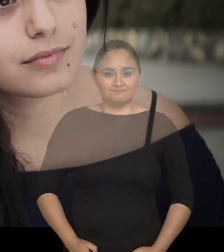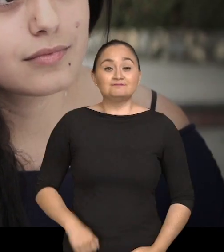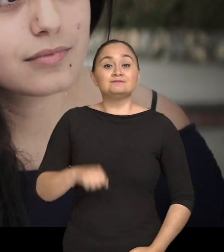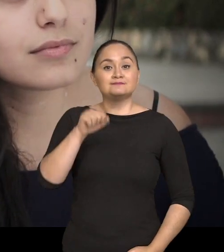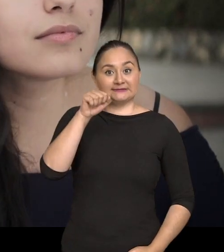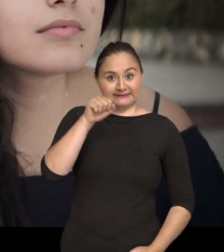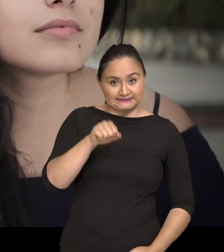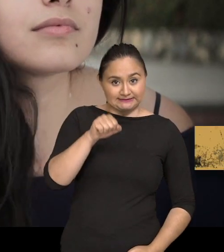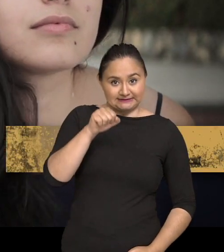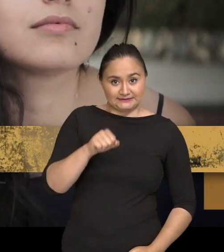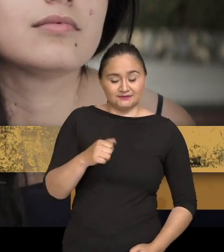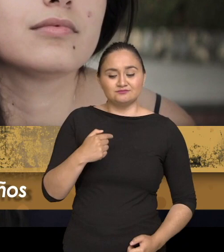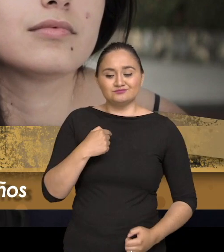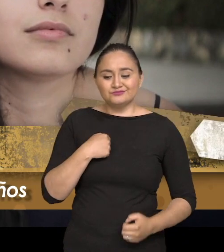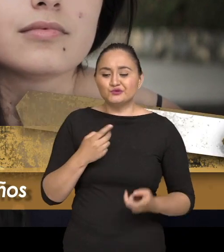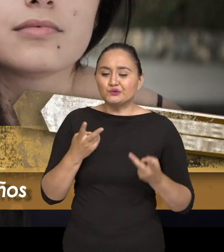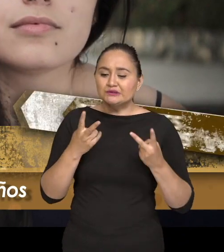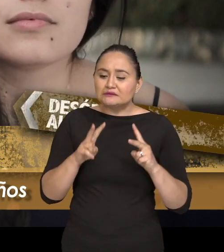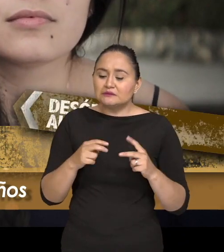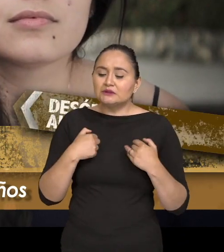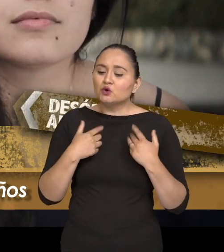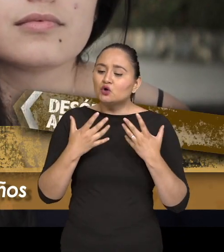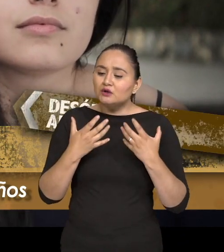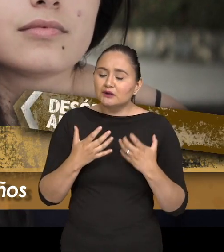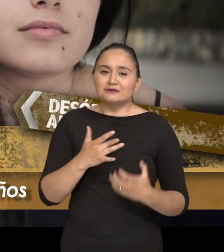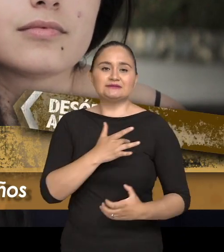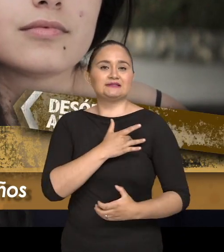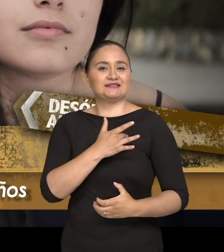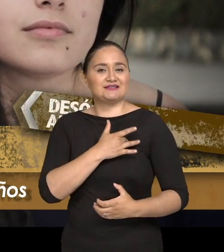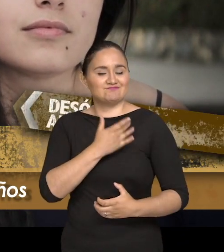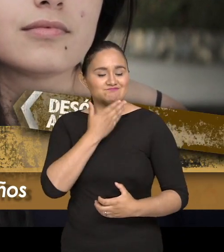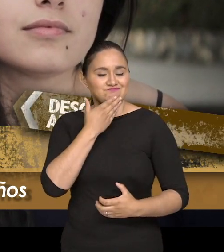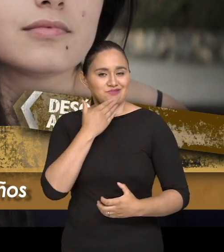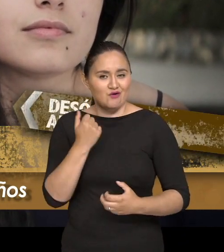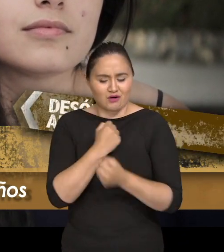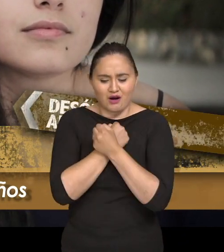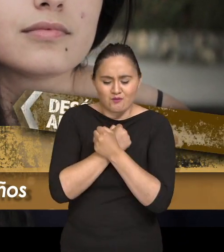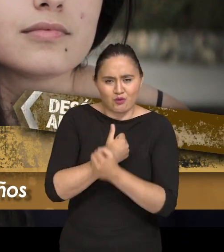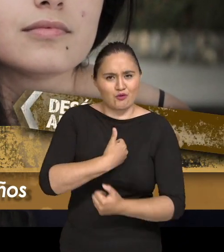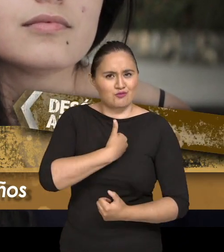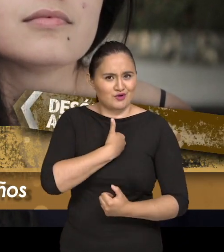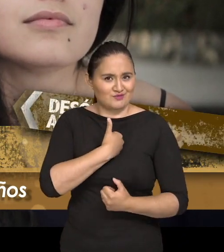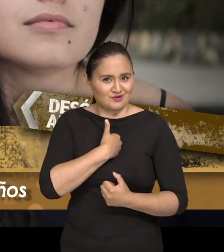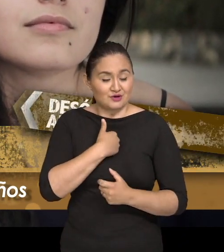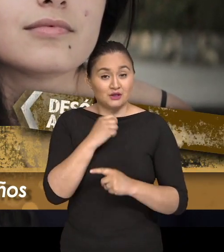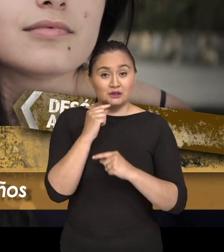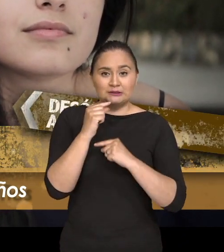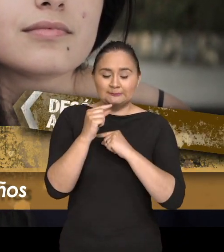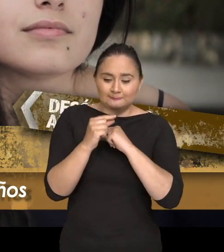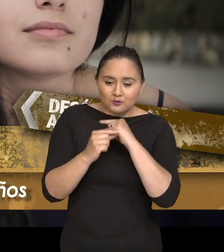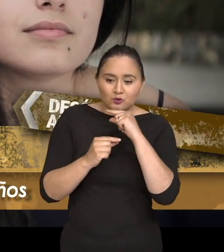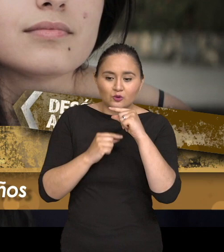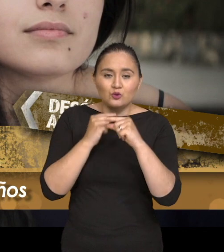si he querido yo sentirme mejor con conmigo mismo y he llegado hacía